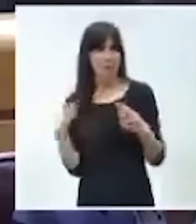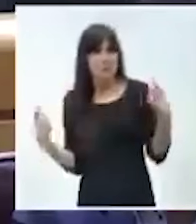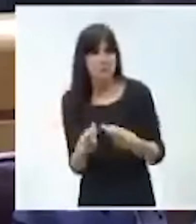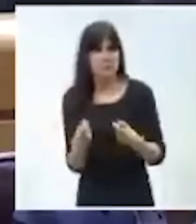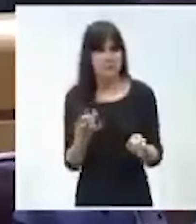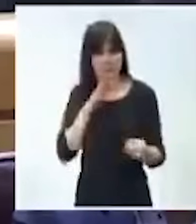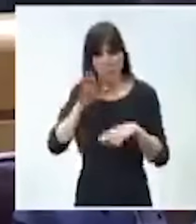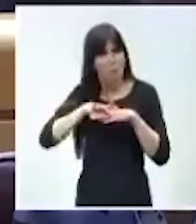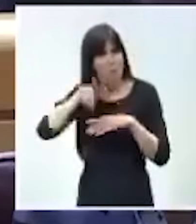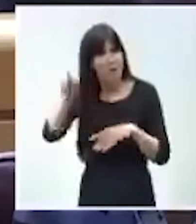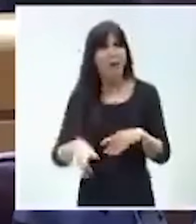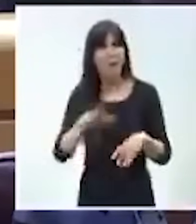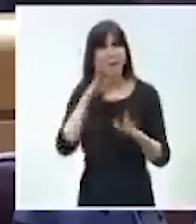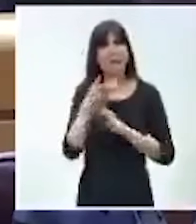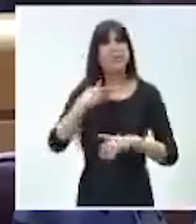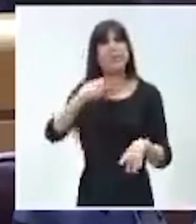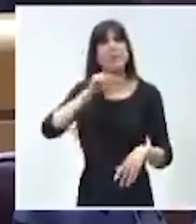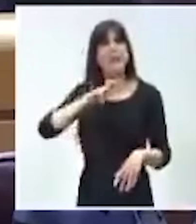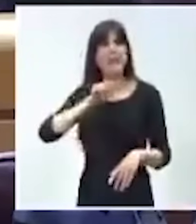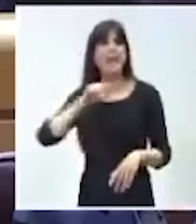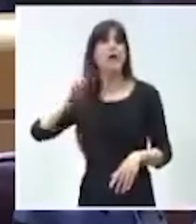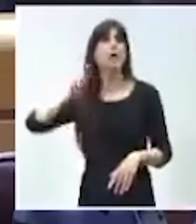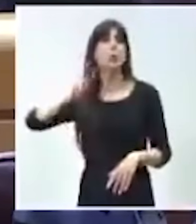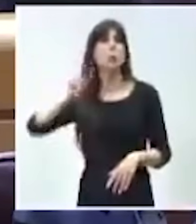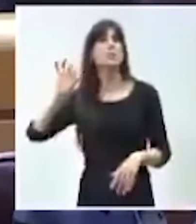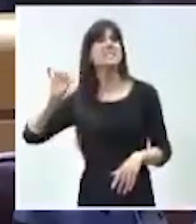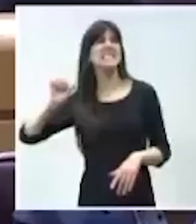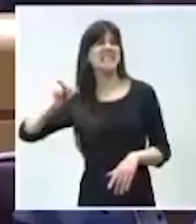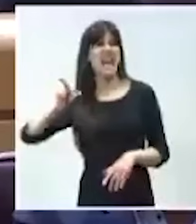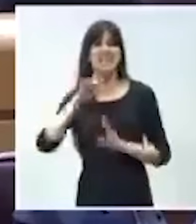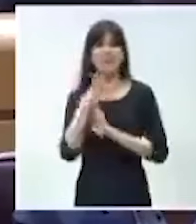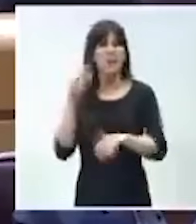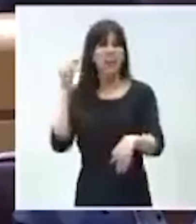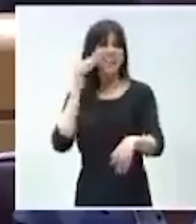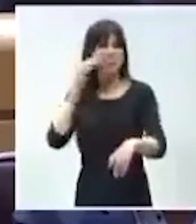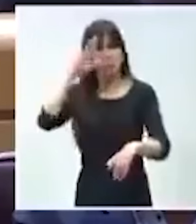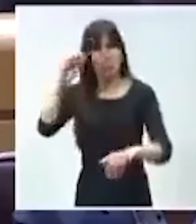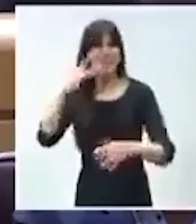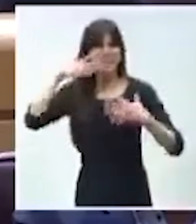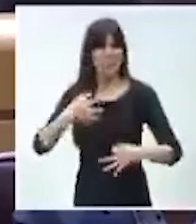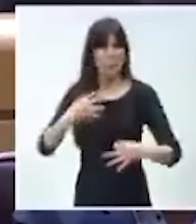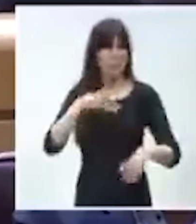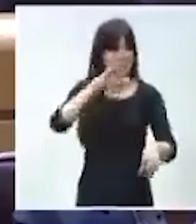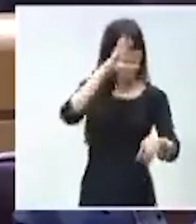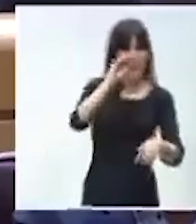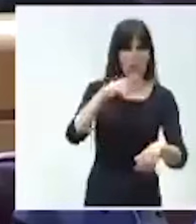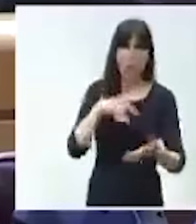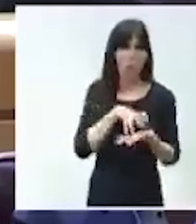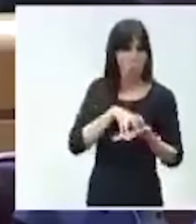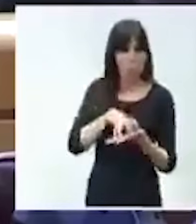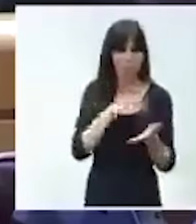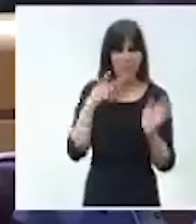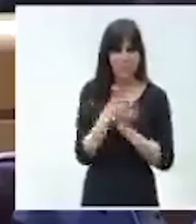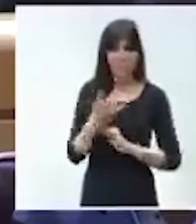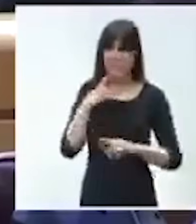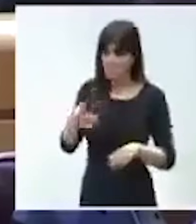Parlamentario Popular por Segovia, Juan José Sanz Vitoria, en su pregunta al ministro de Transportes y Movilidad Sostenible, Óscar Puente.